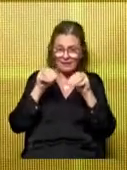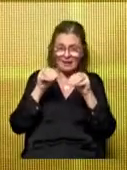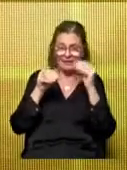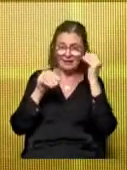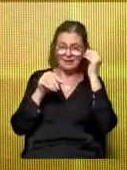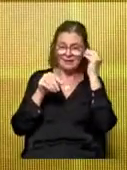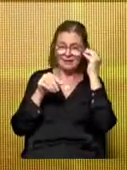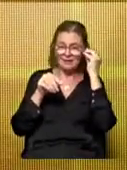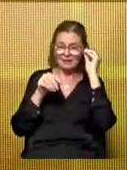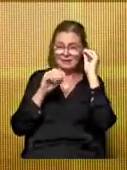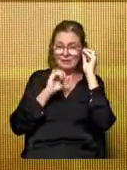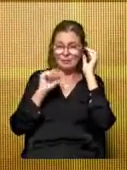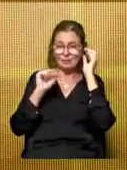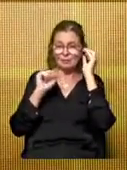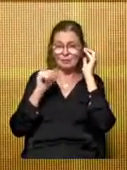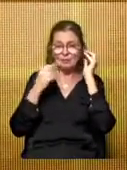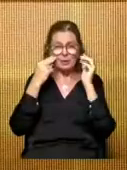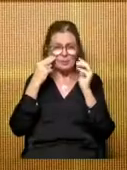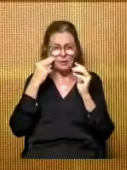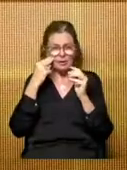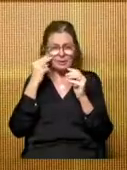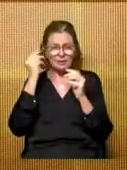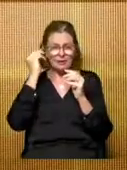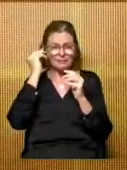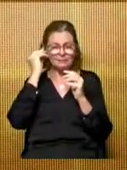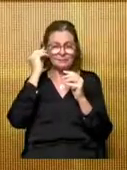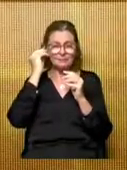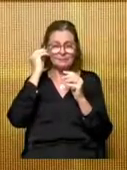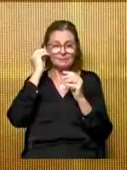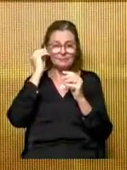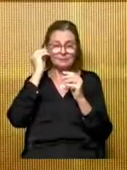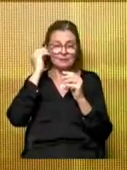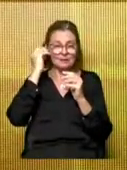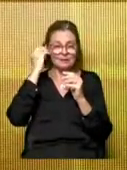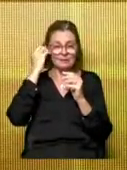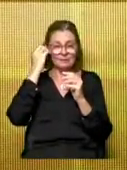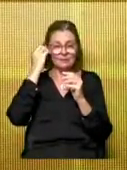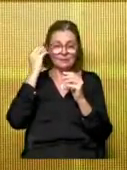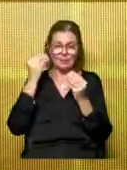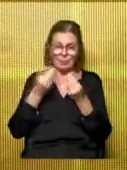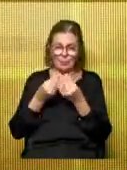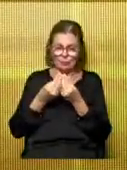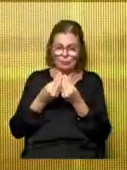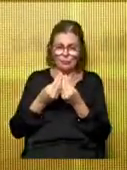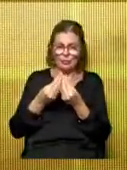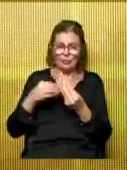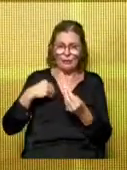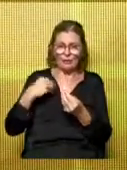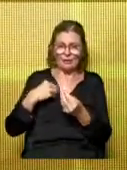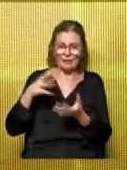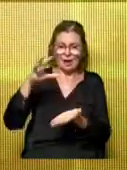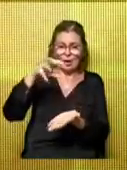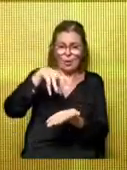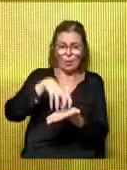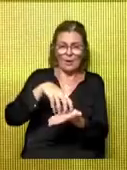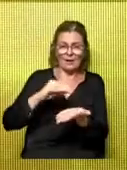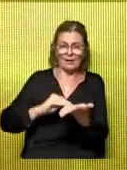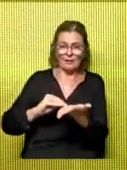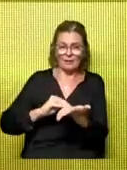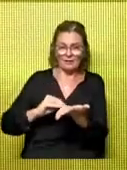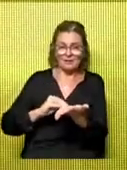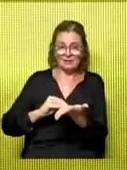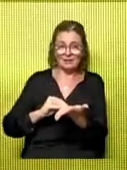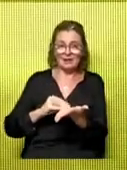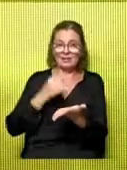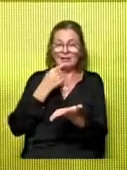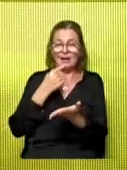el posible efecto clientelista que puede tener esa cantidad enorme de cargos de confianza en el lugar que están, en las oficinas territoriales,